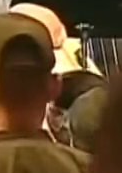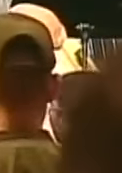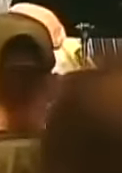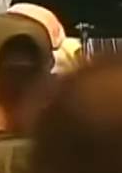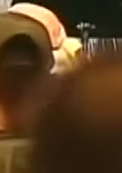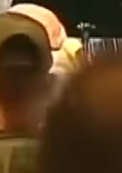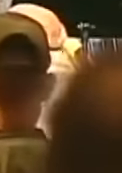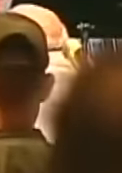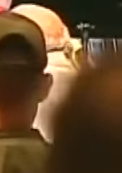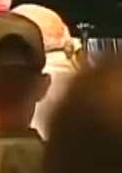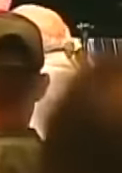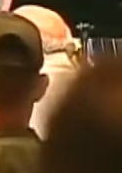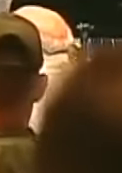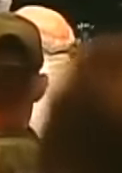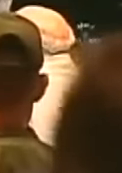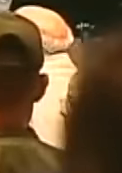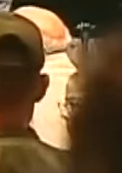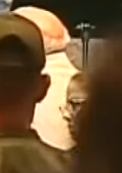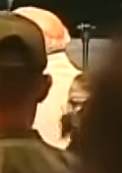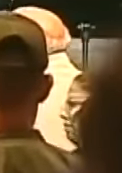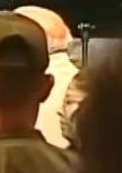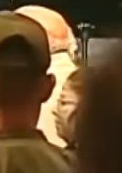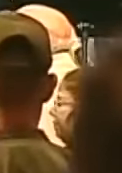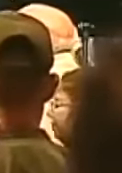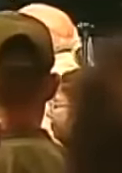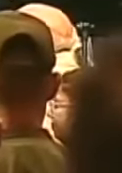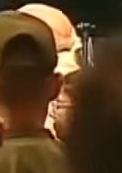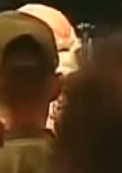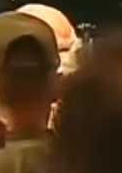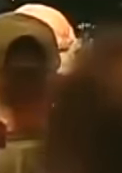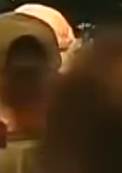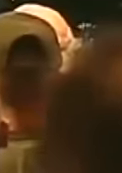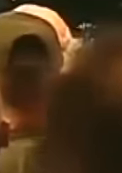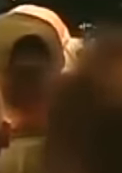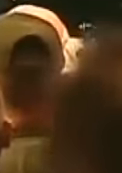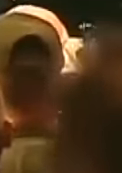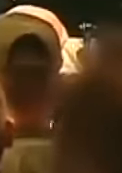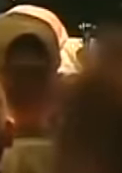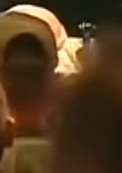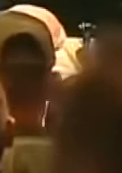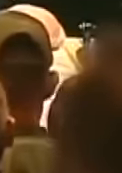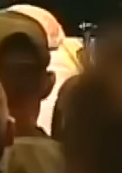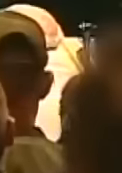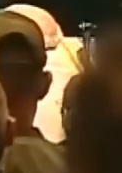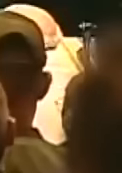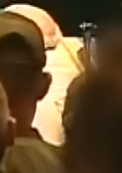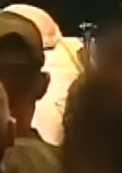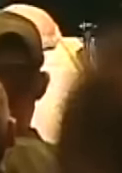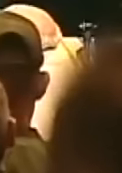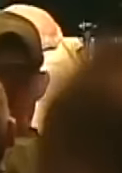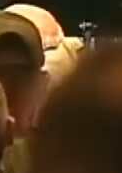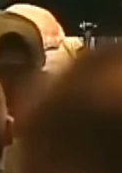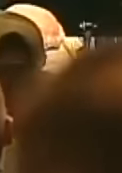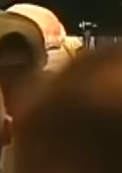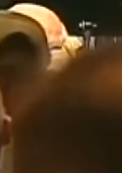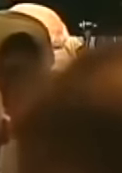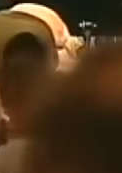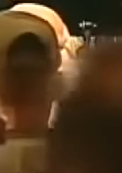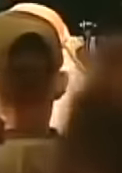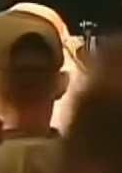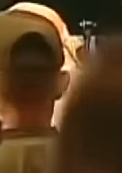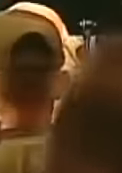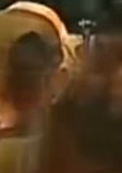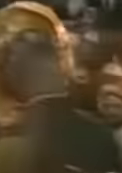Pero vamos a luchar, iremos a tumeremos, nos movemos a cantar y llevaremos este mensaje por la patria